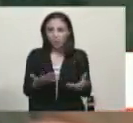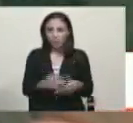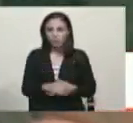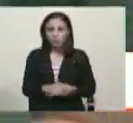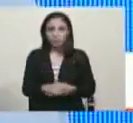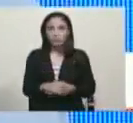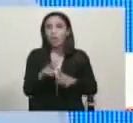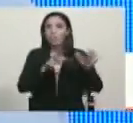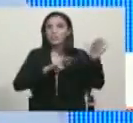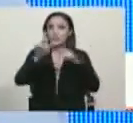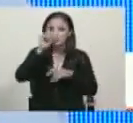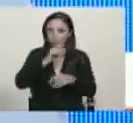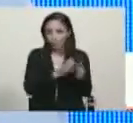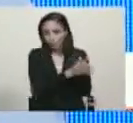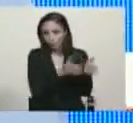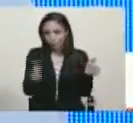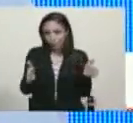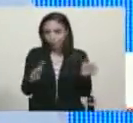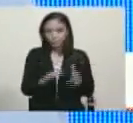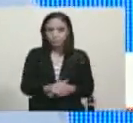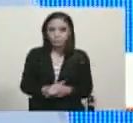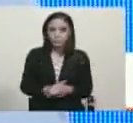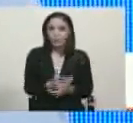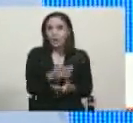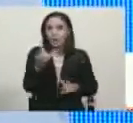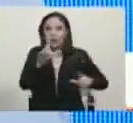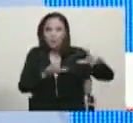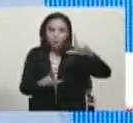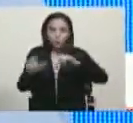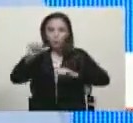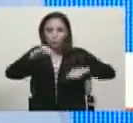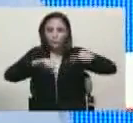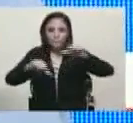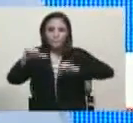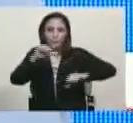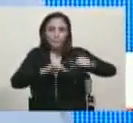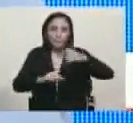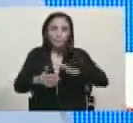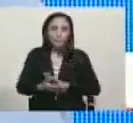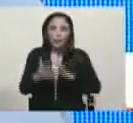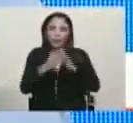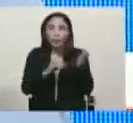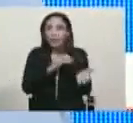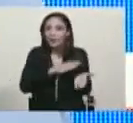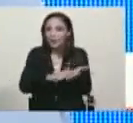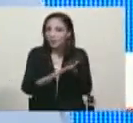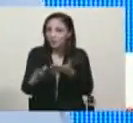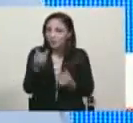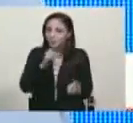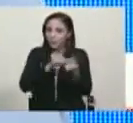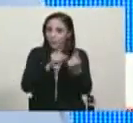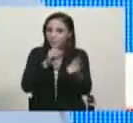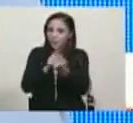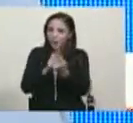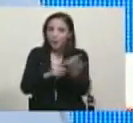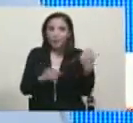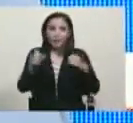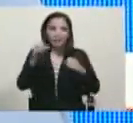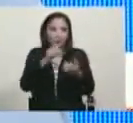2005-2018, 13 años, en laboratorios. Exámenes de laboratorio, gratuitos, gratuitos